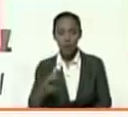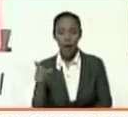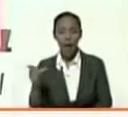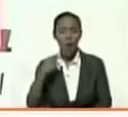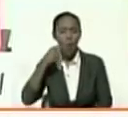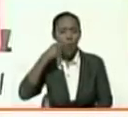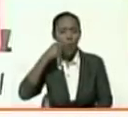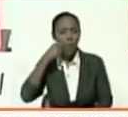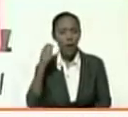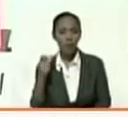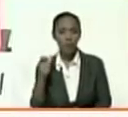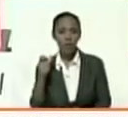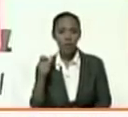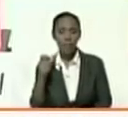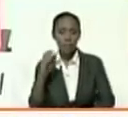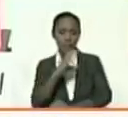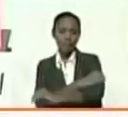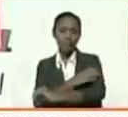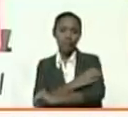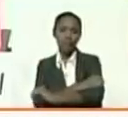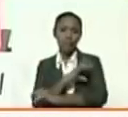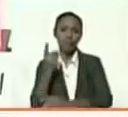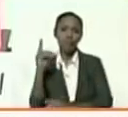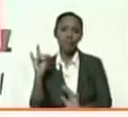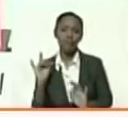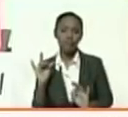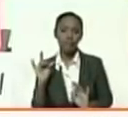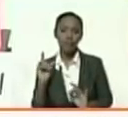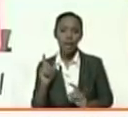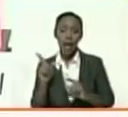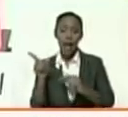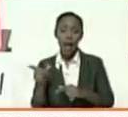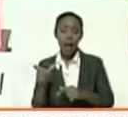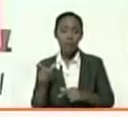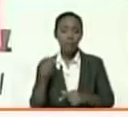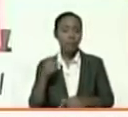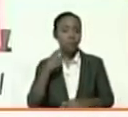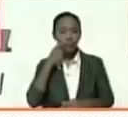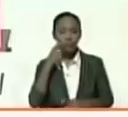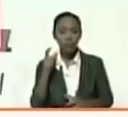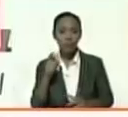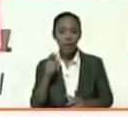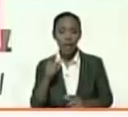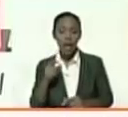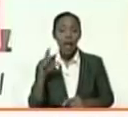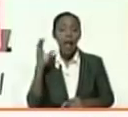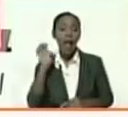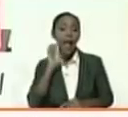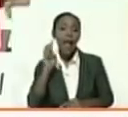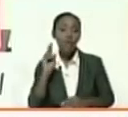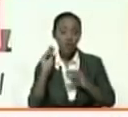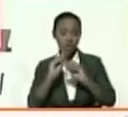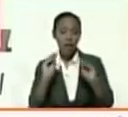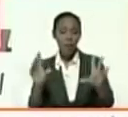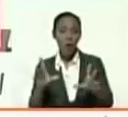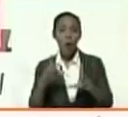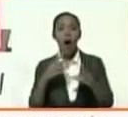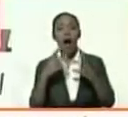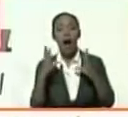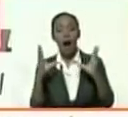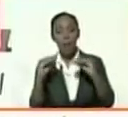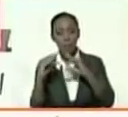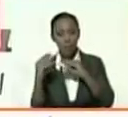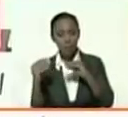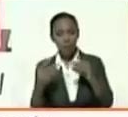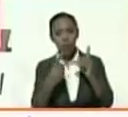gente para la oposición boliviana. Es un extraordinario ser humano. Y Evo Morales primero llamó al diálogo, llamó a elecciones. No, lo primero que